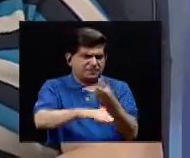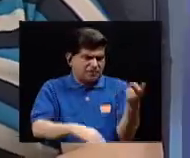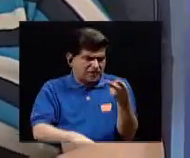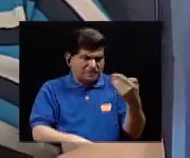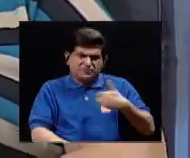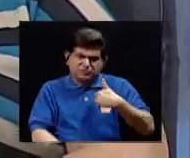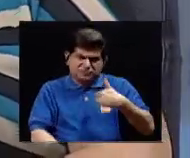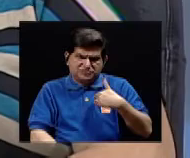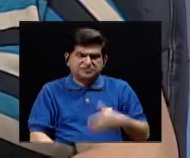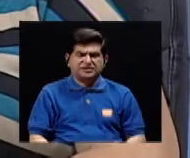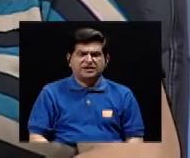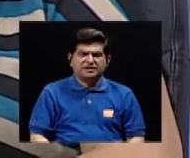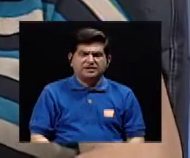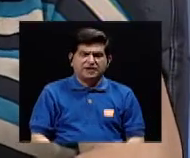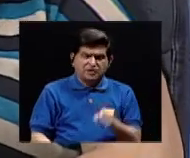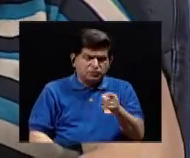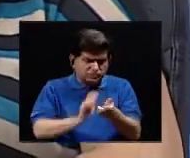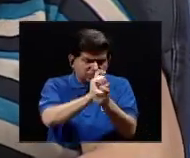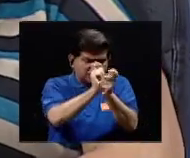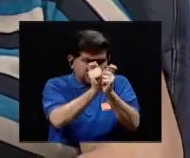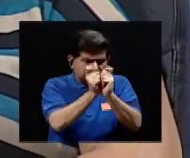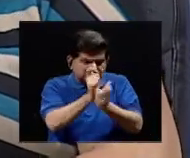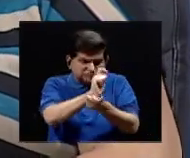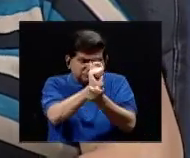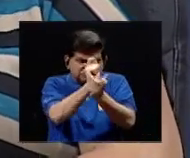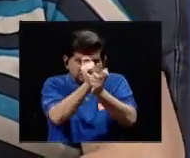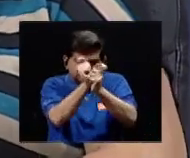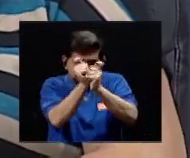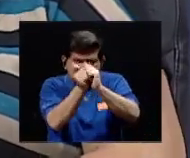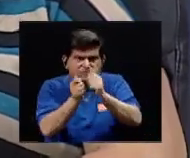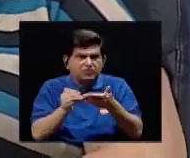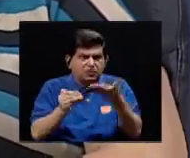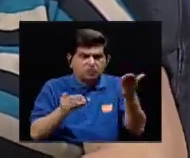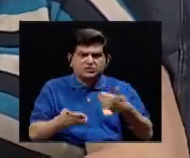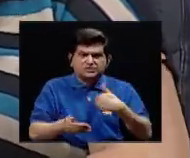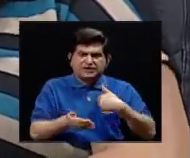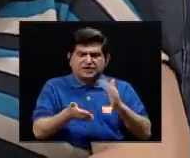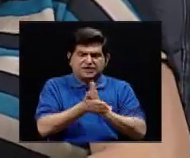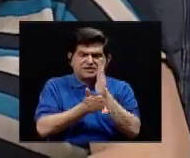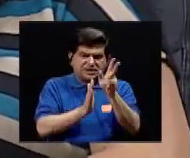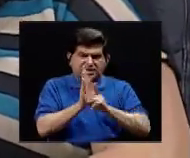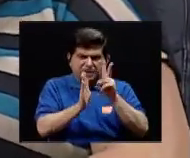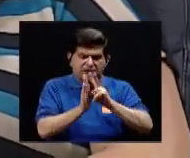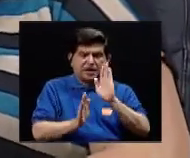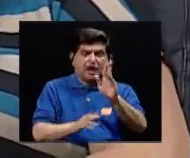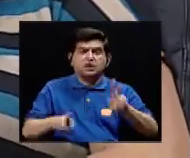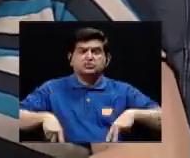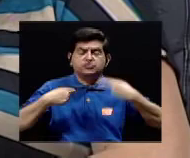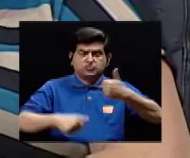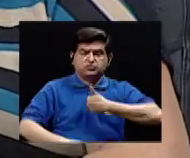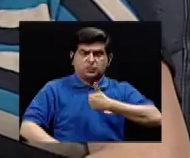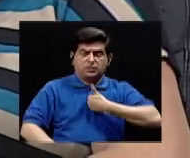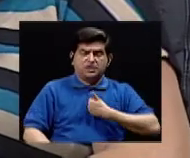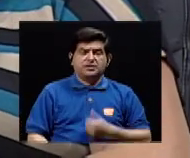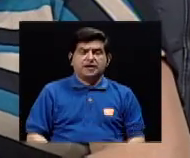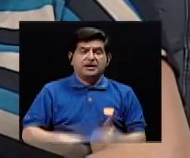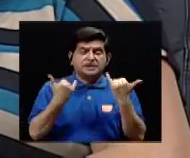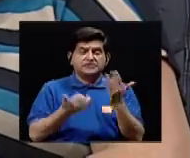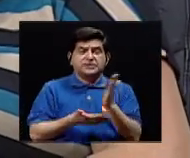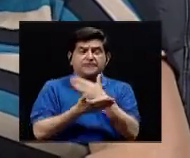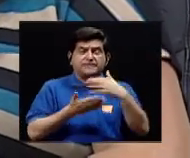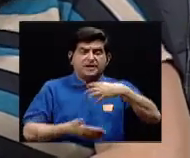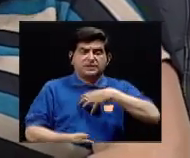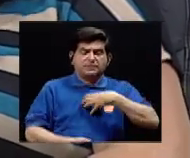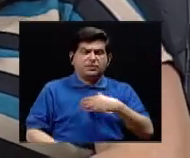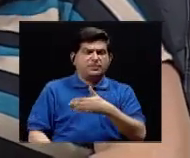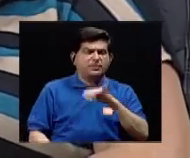de ustedes en cuanto a que fueron adaptando cada vez más cosas del documental a su vida, digamos, tanto que es parte de ustedes.